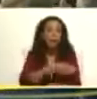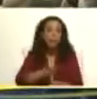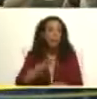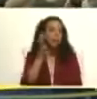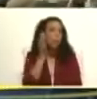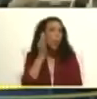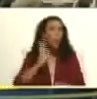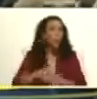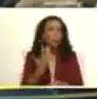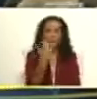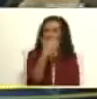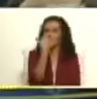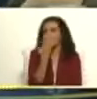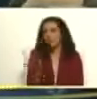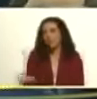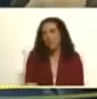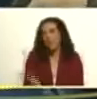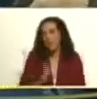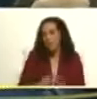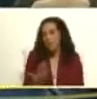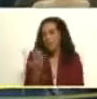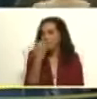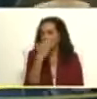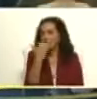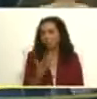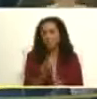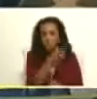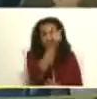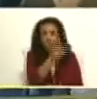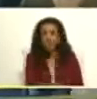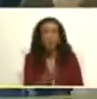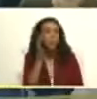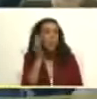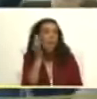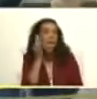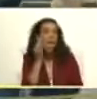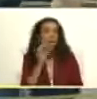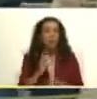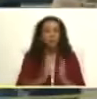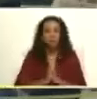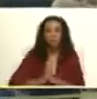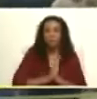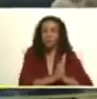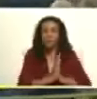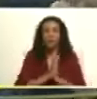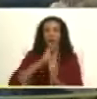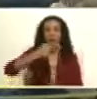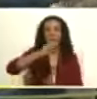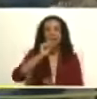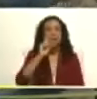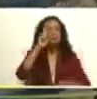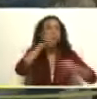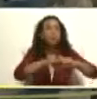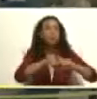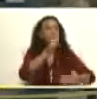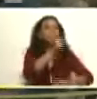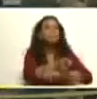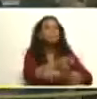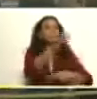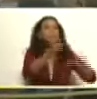¿Por qué se ríe? Si es verdad. Ahí está Shakira, la pusieron en el banquillo de los